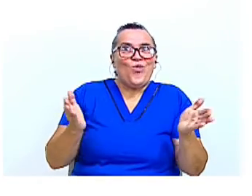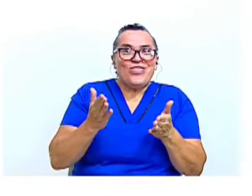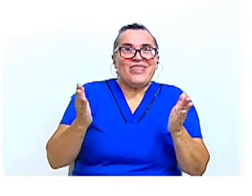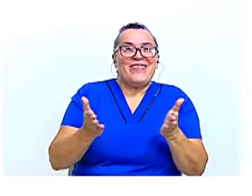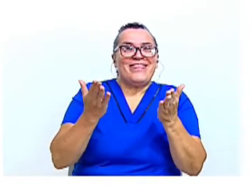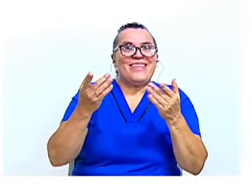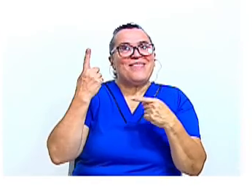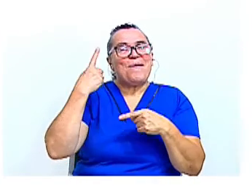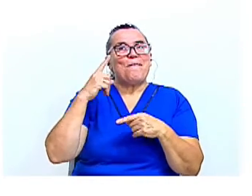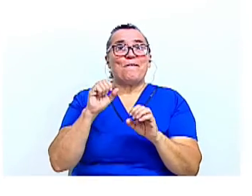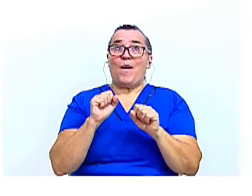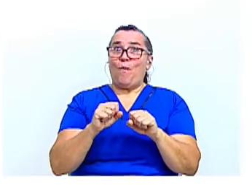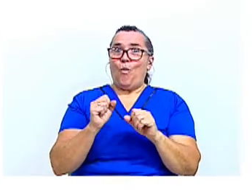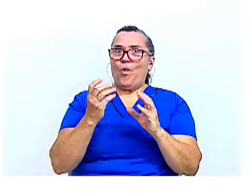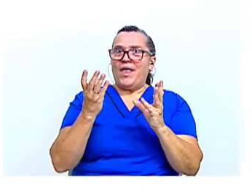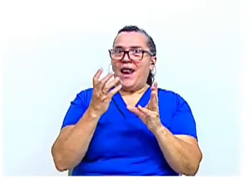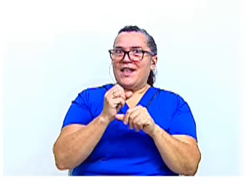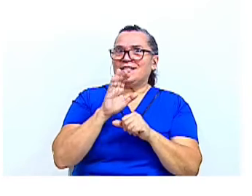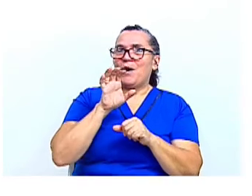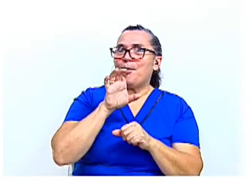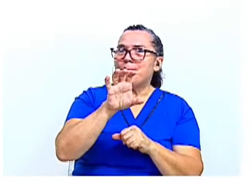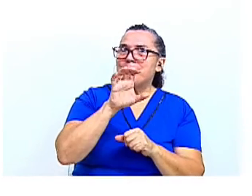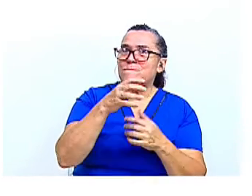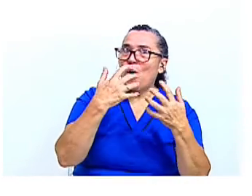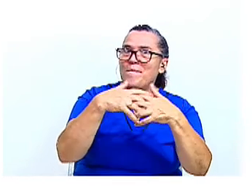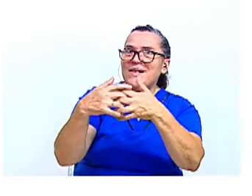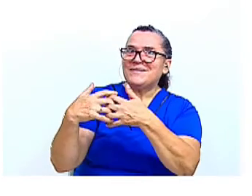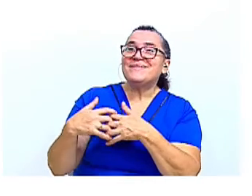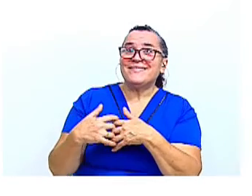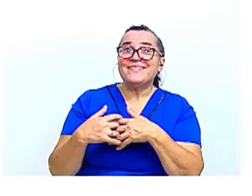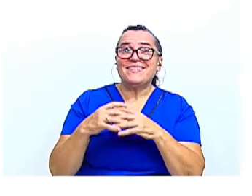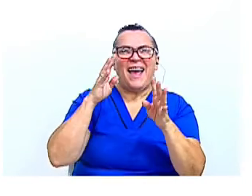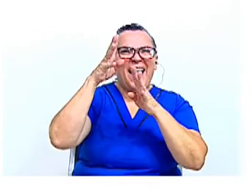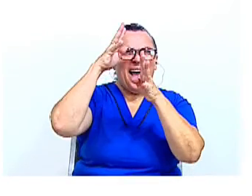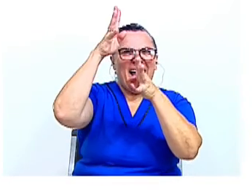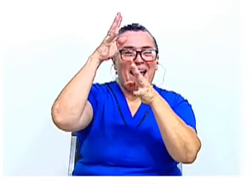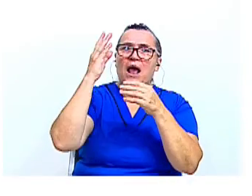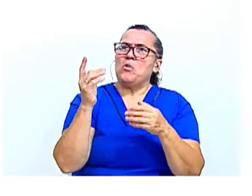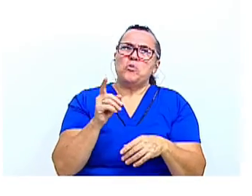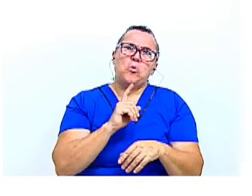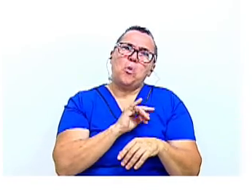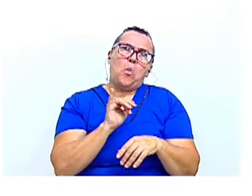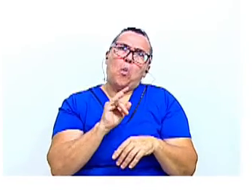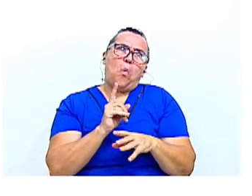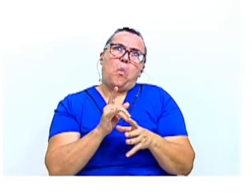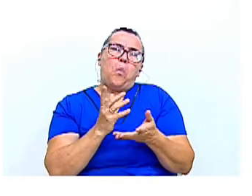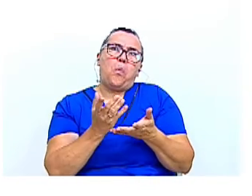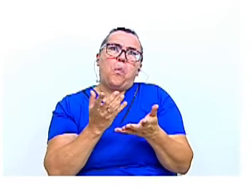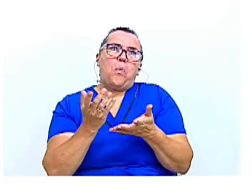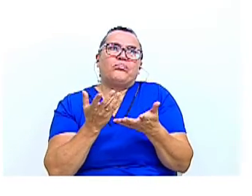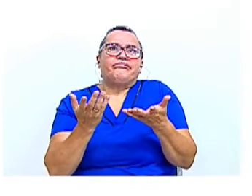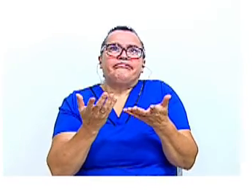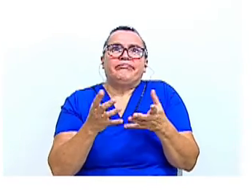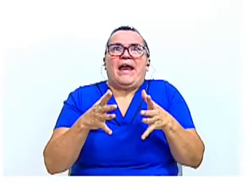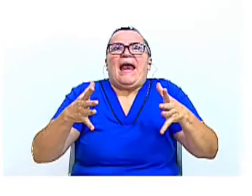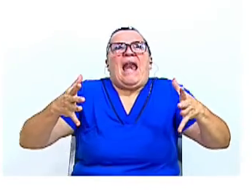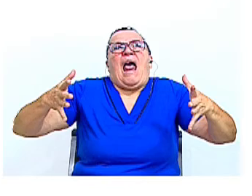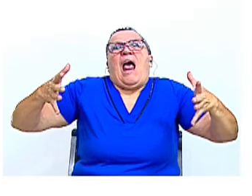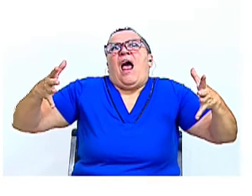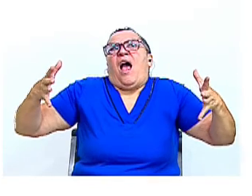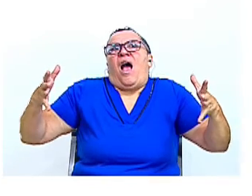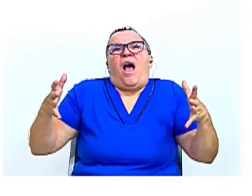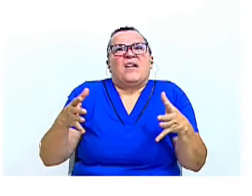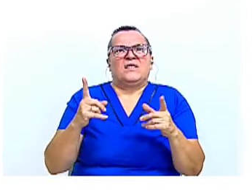motiven para poder realizar sus propias máquinas, ¿verdad? No necesariamente tienen que ser grandes